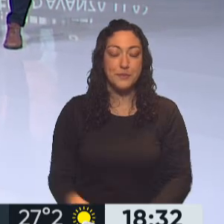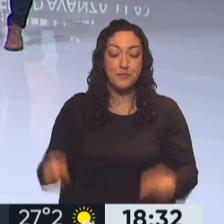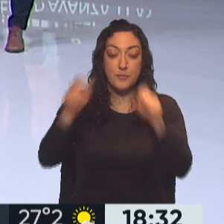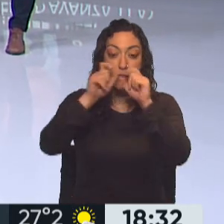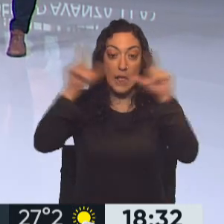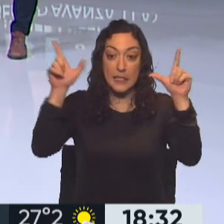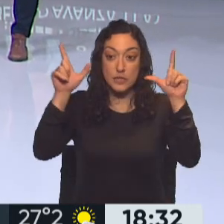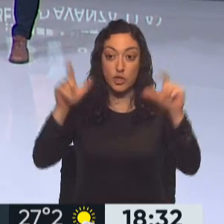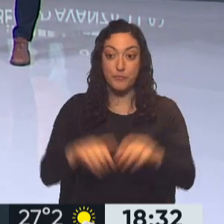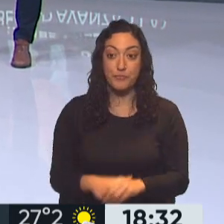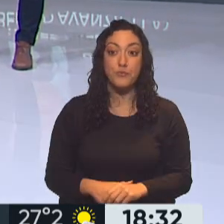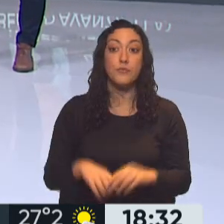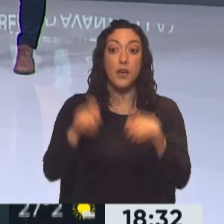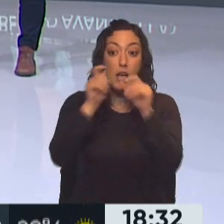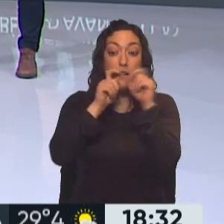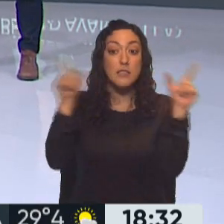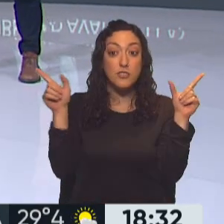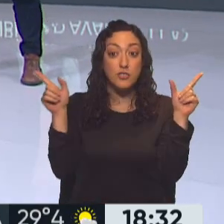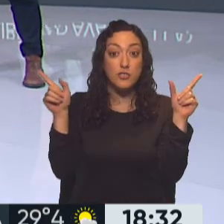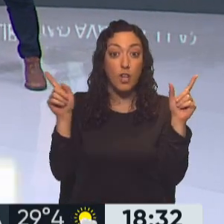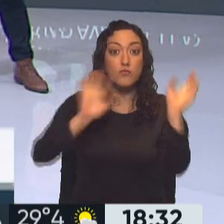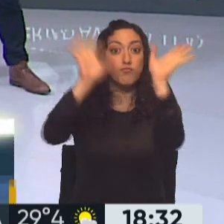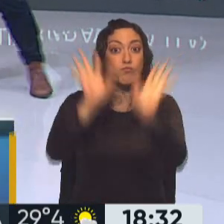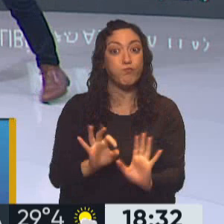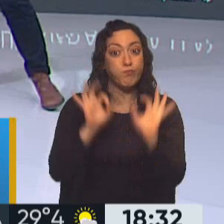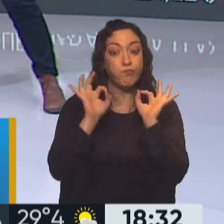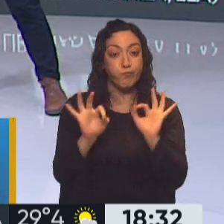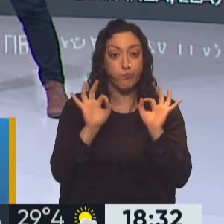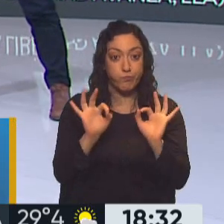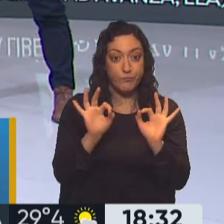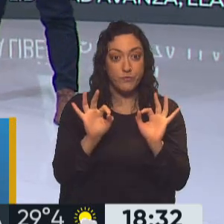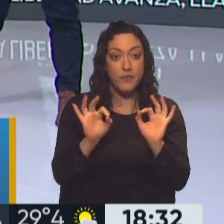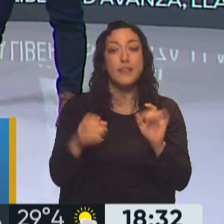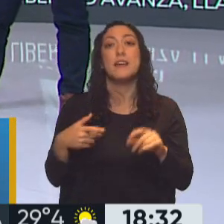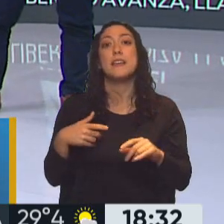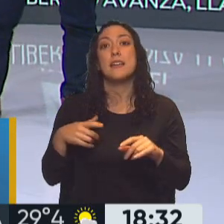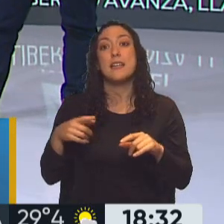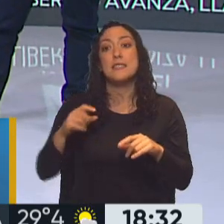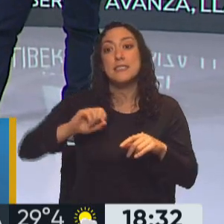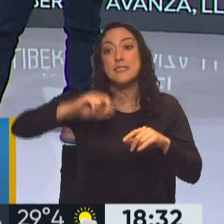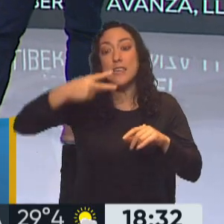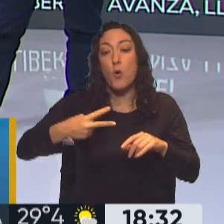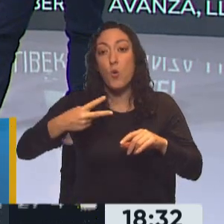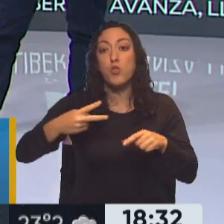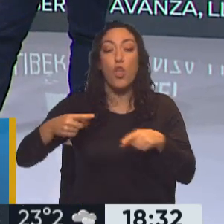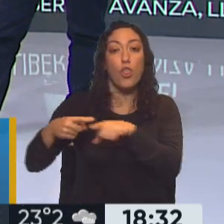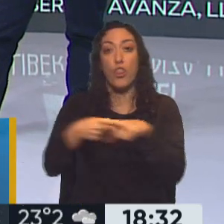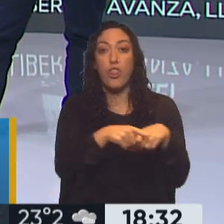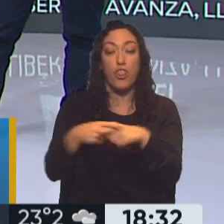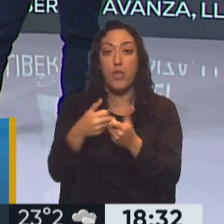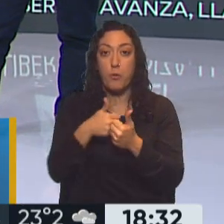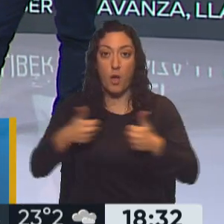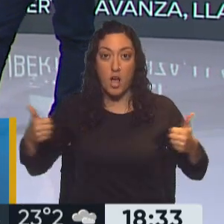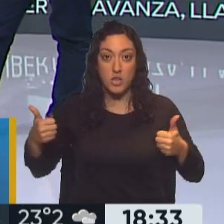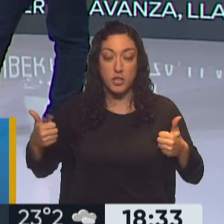Atención, atención, todo listo y los entretelones de lo que será la segunda parte del debate. Esta vez será en Buenos